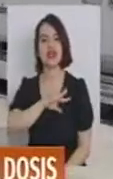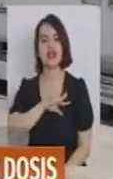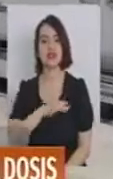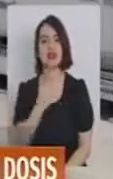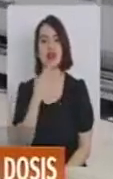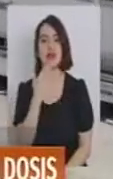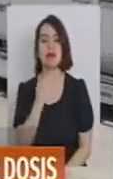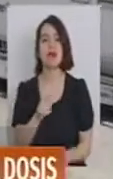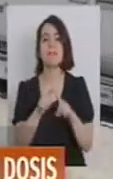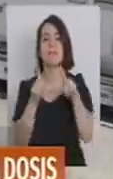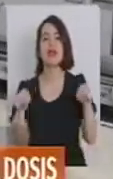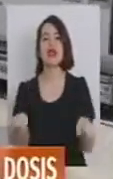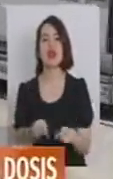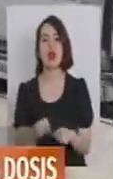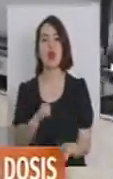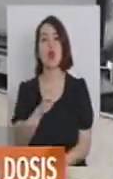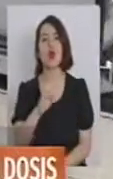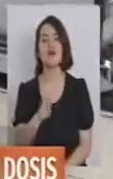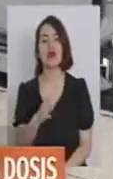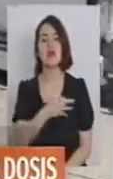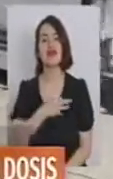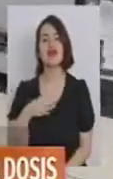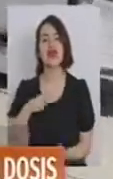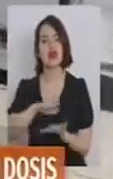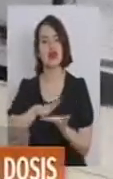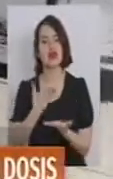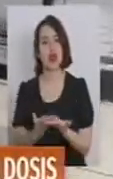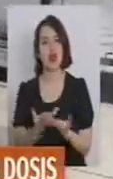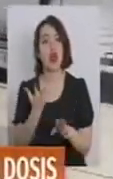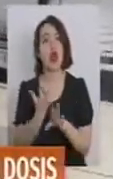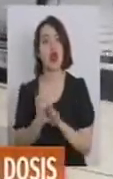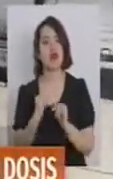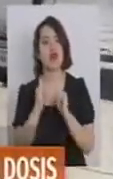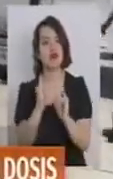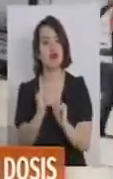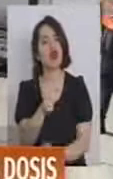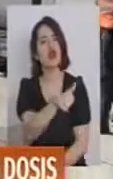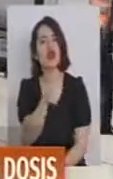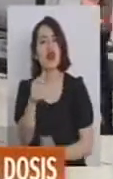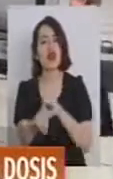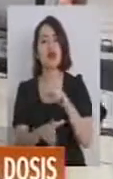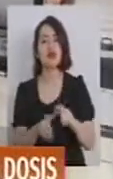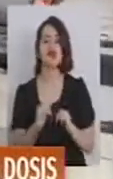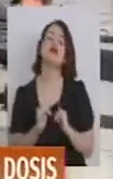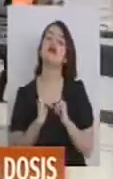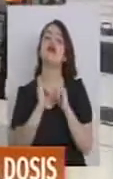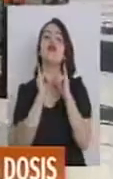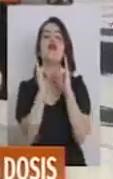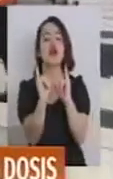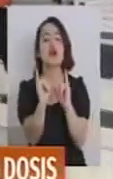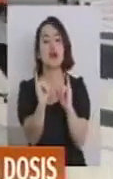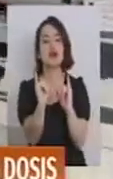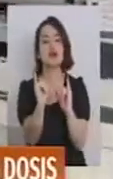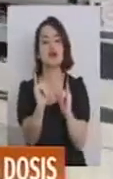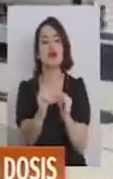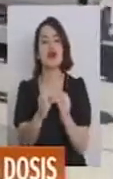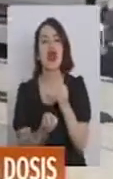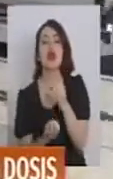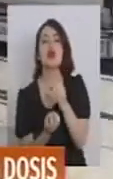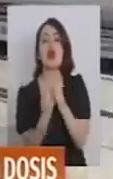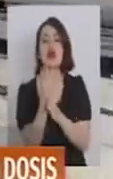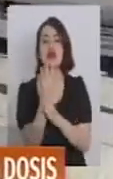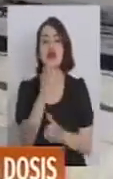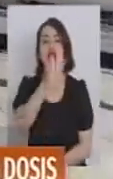en la página web del Ministerio de Salud, para que todas las personas puedan estar informados, y vamos a ir actualizando